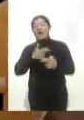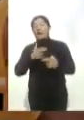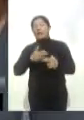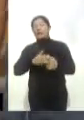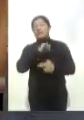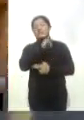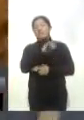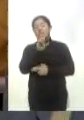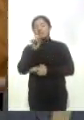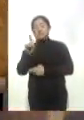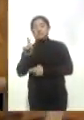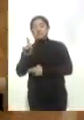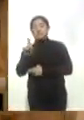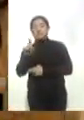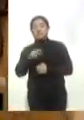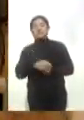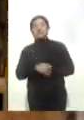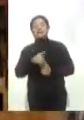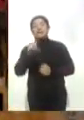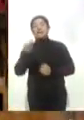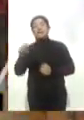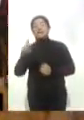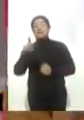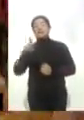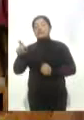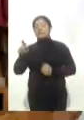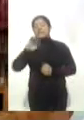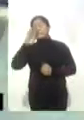federación emitan las recomendaciones.